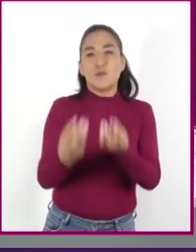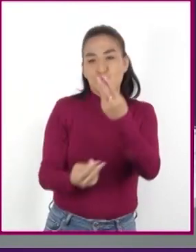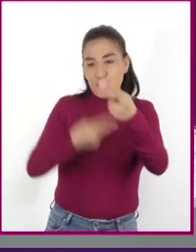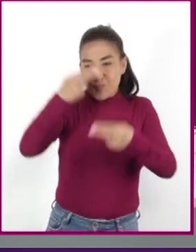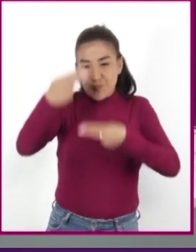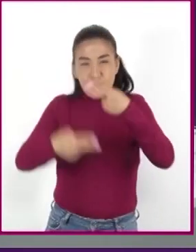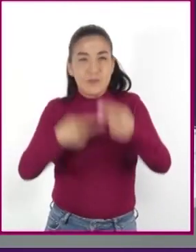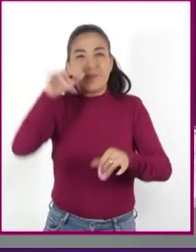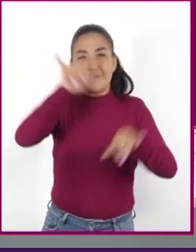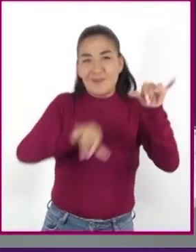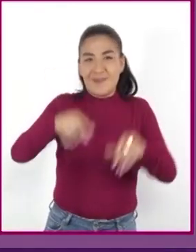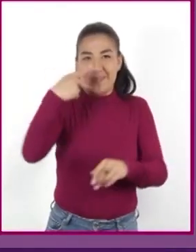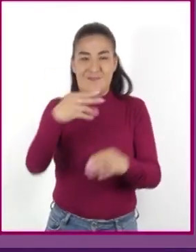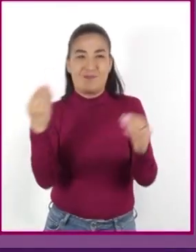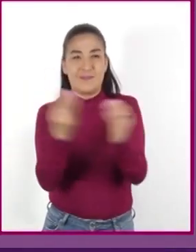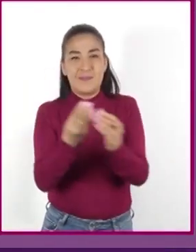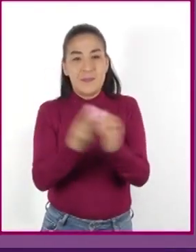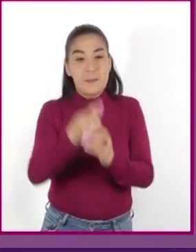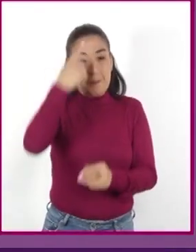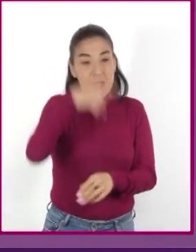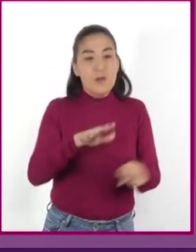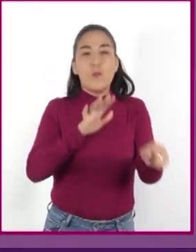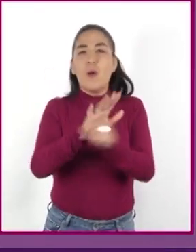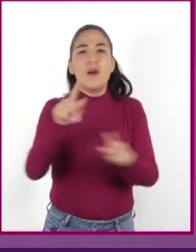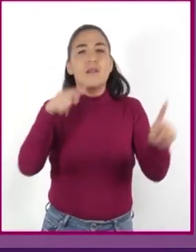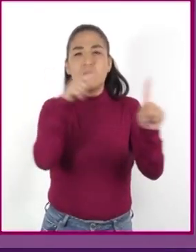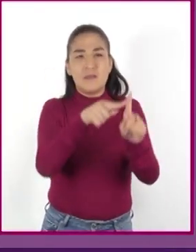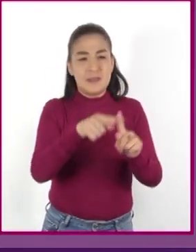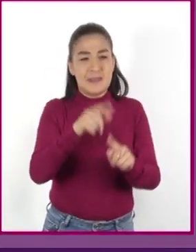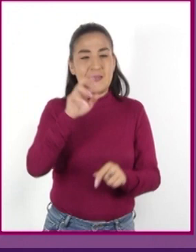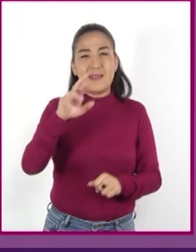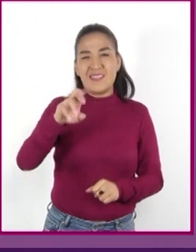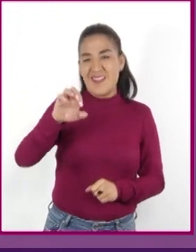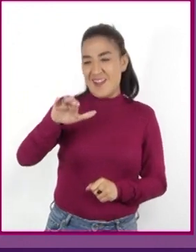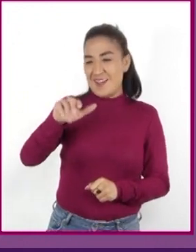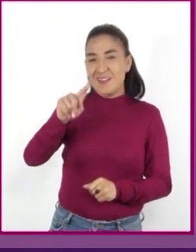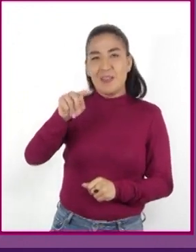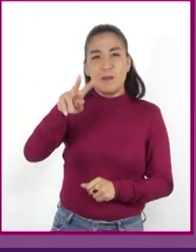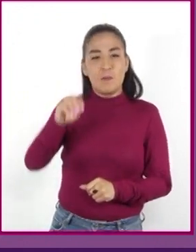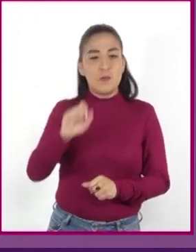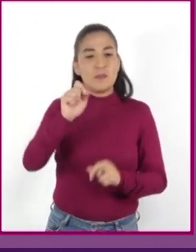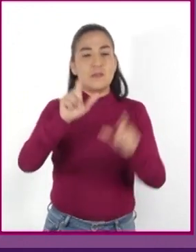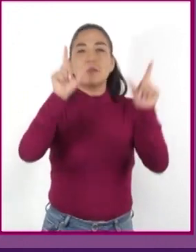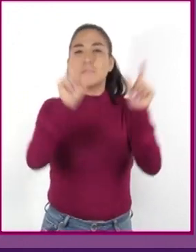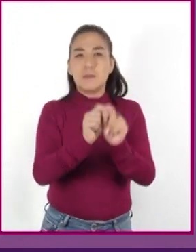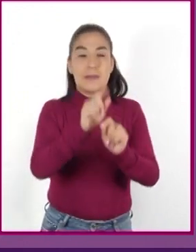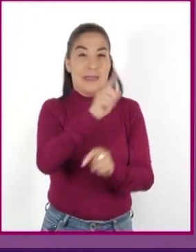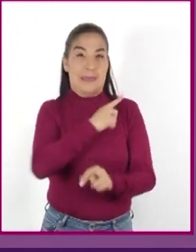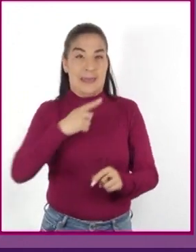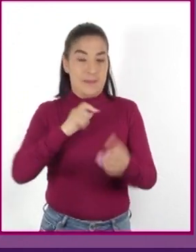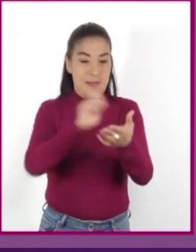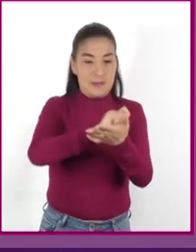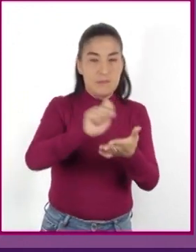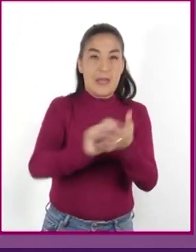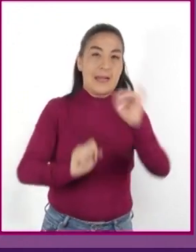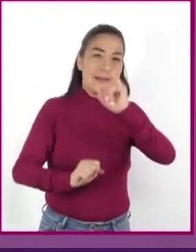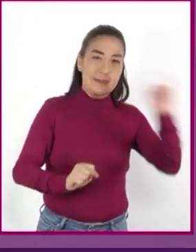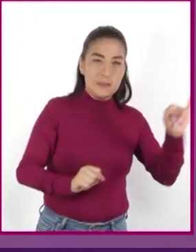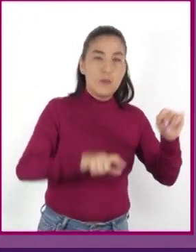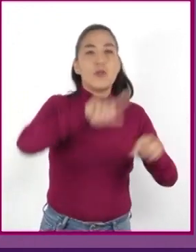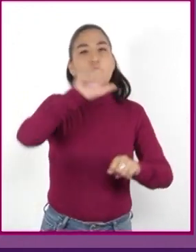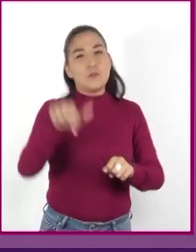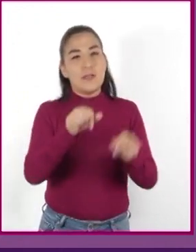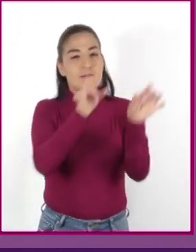química. Para escribir una reacción química, consideren que los reactivos se escriben a la izquierda, después una